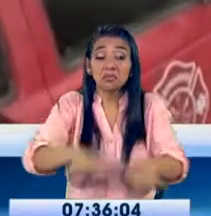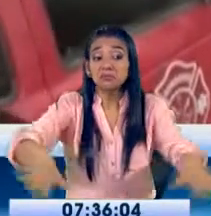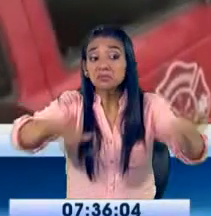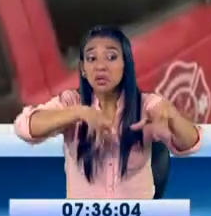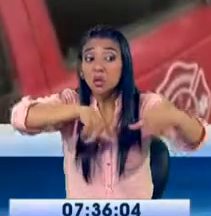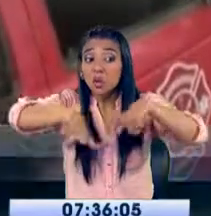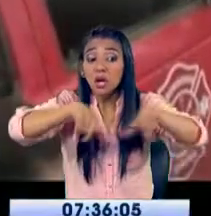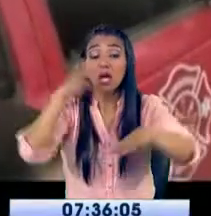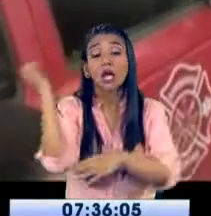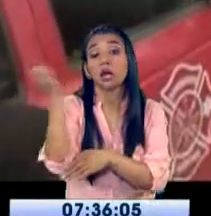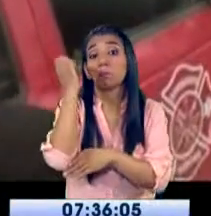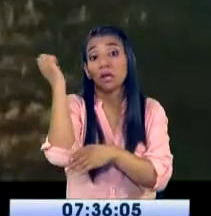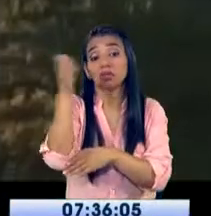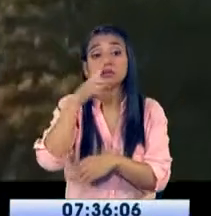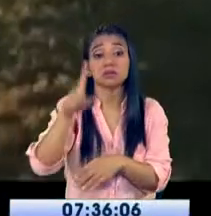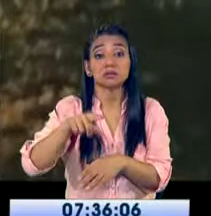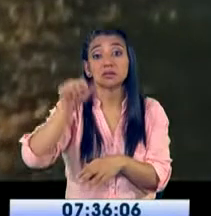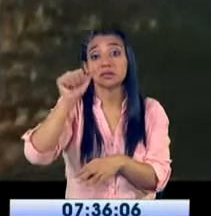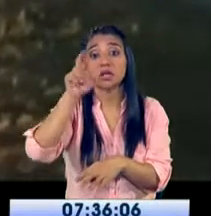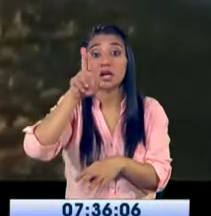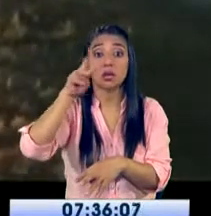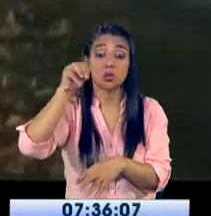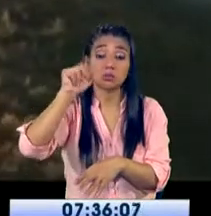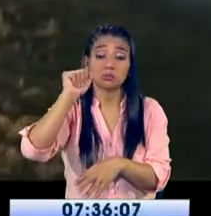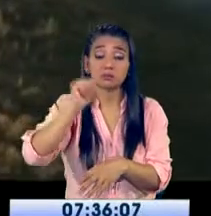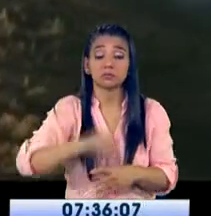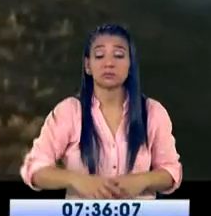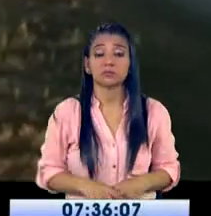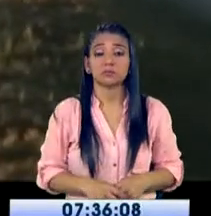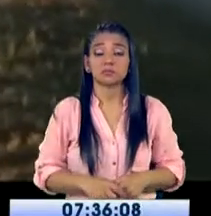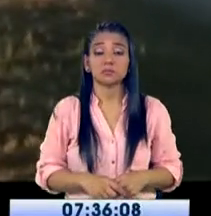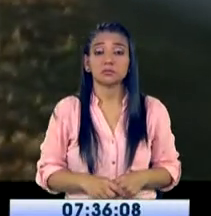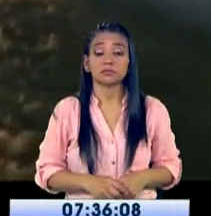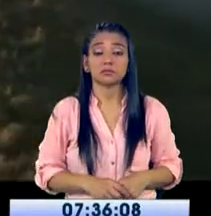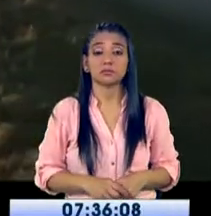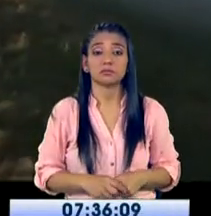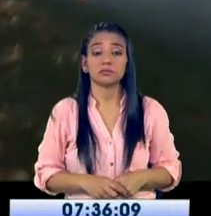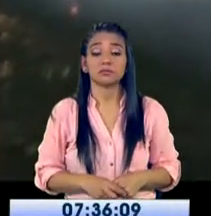emergencia a Zaruma. Desde la provincia de El Oro, informó Karina Valdivieso.